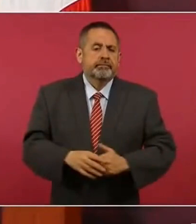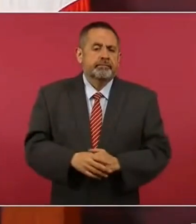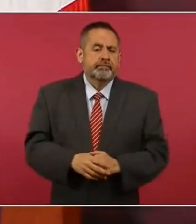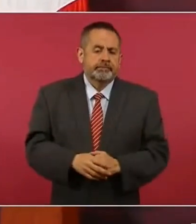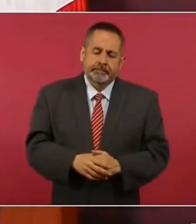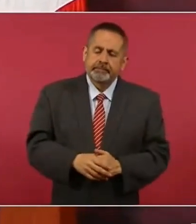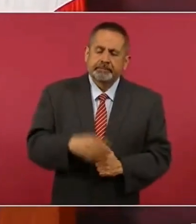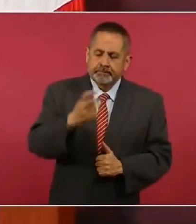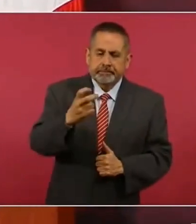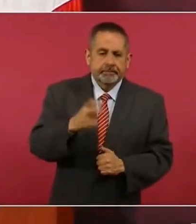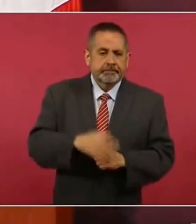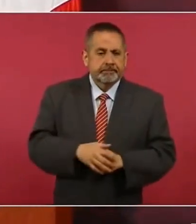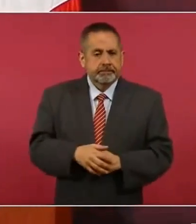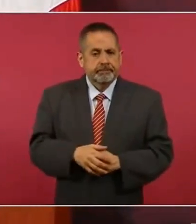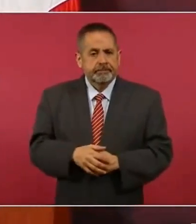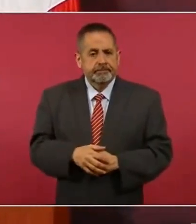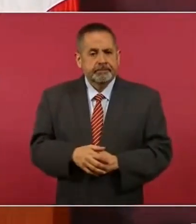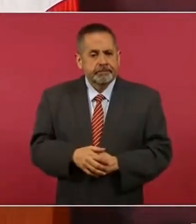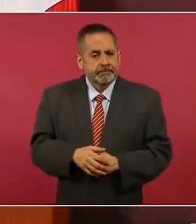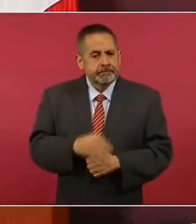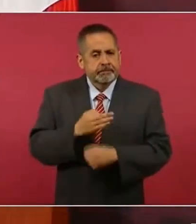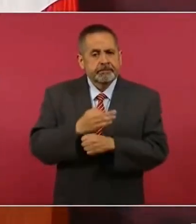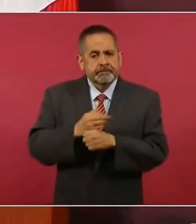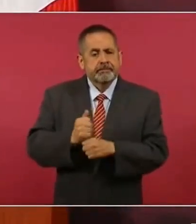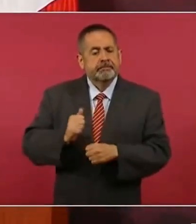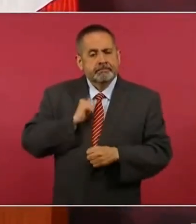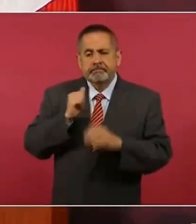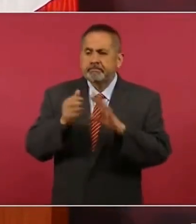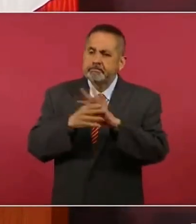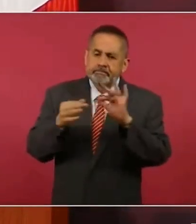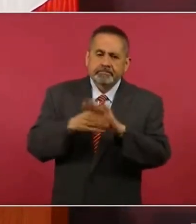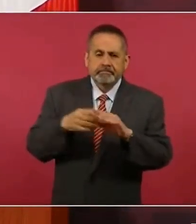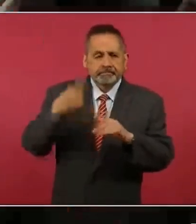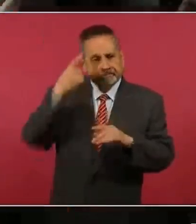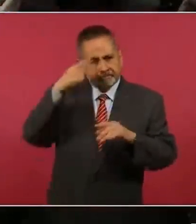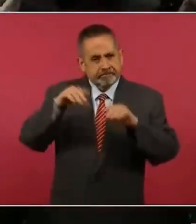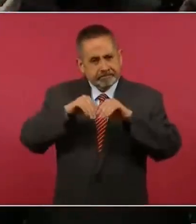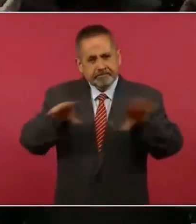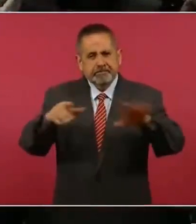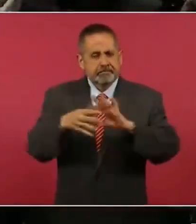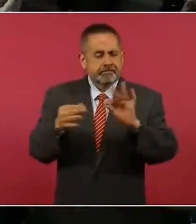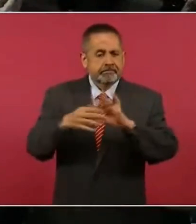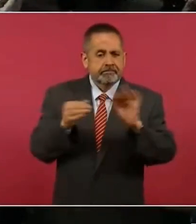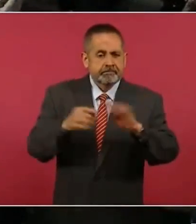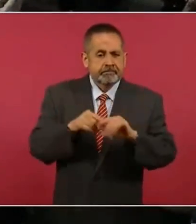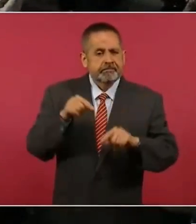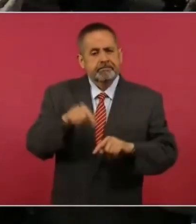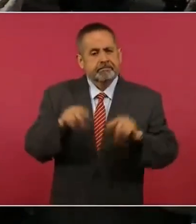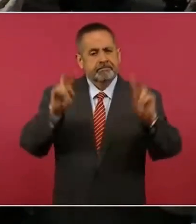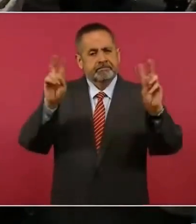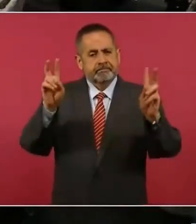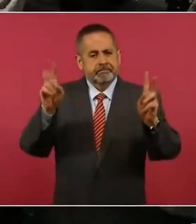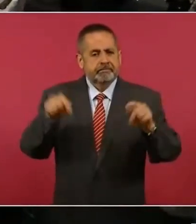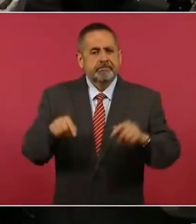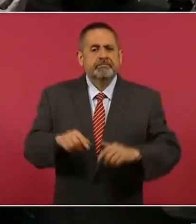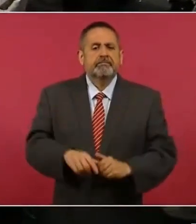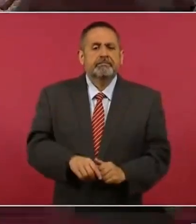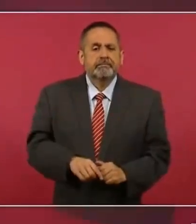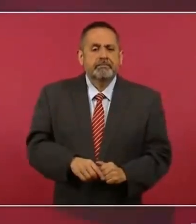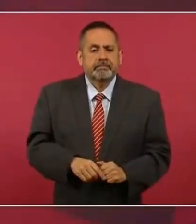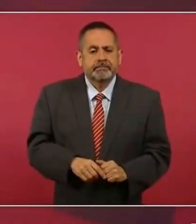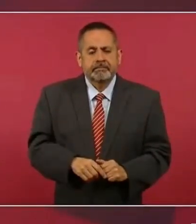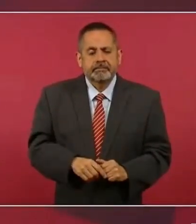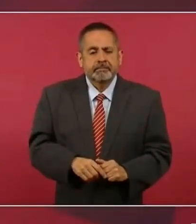Entonces, aprovechamos también para hablar de este asunto.